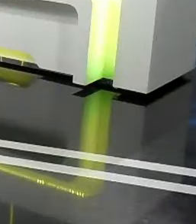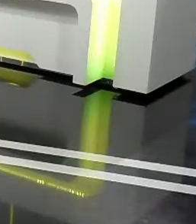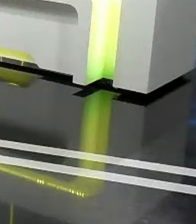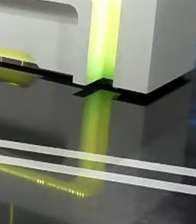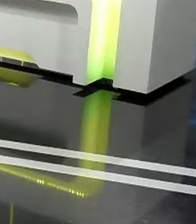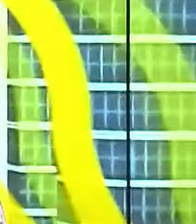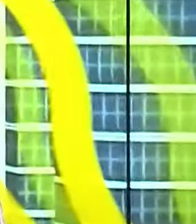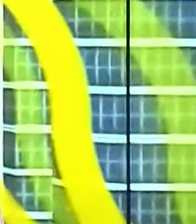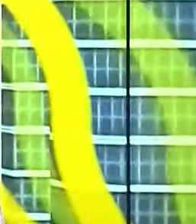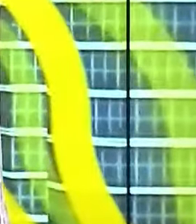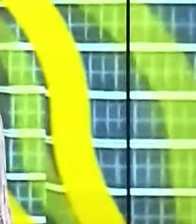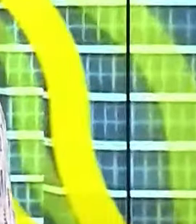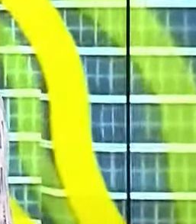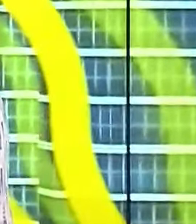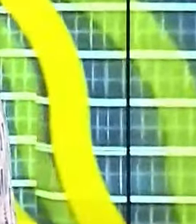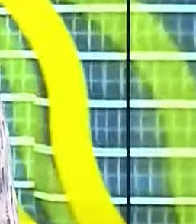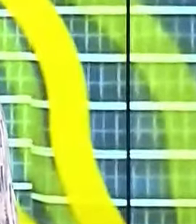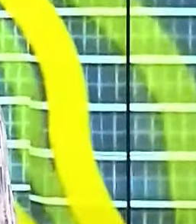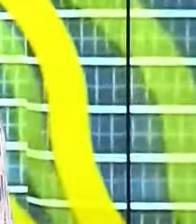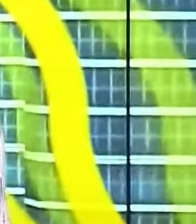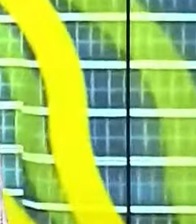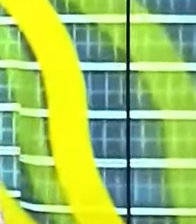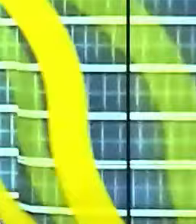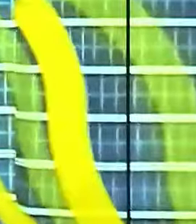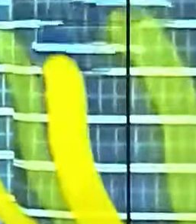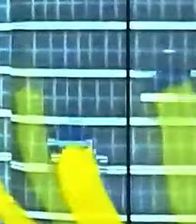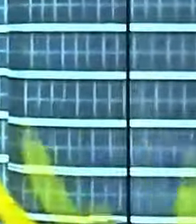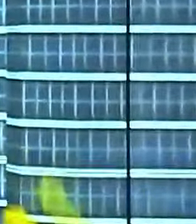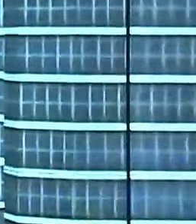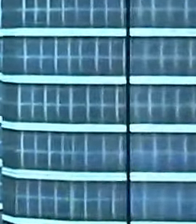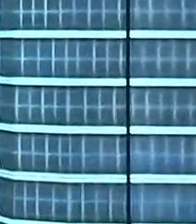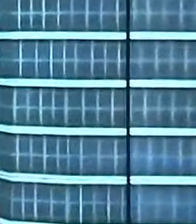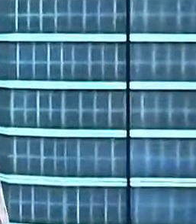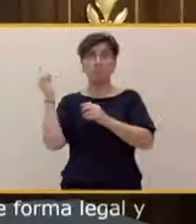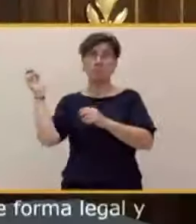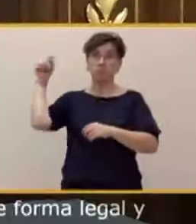misma mañana el presidente del gobierno en esa comparecencia, repasamos los principales titulares.